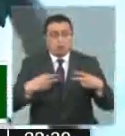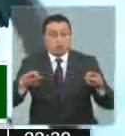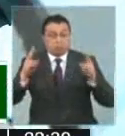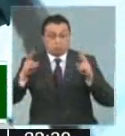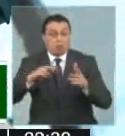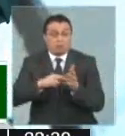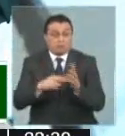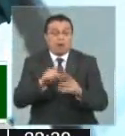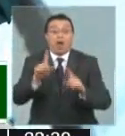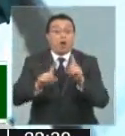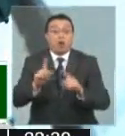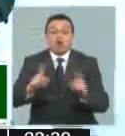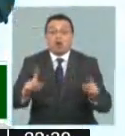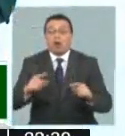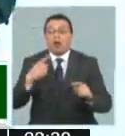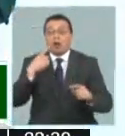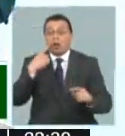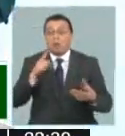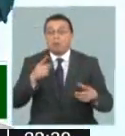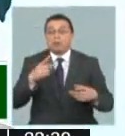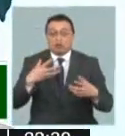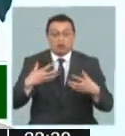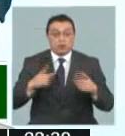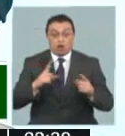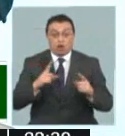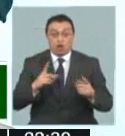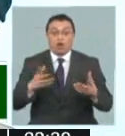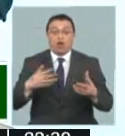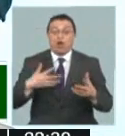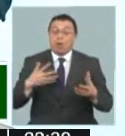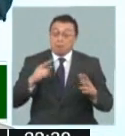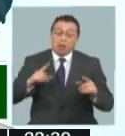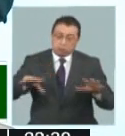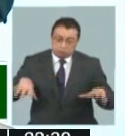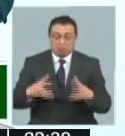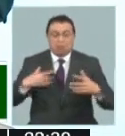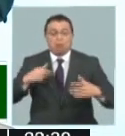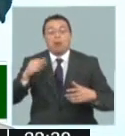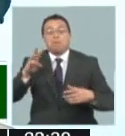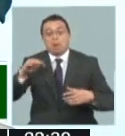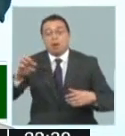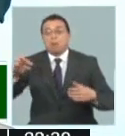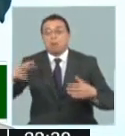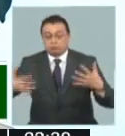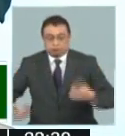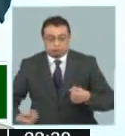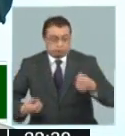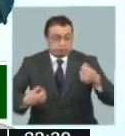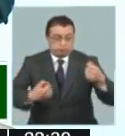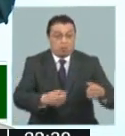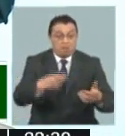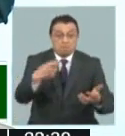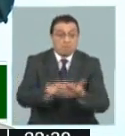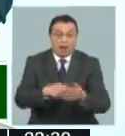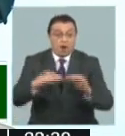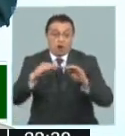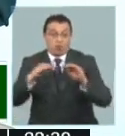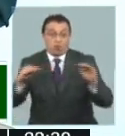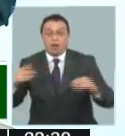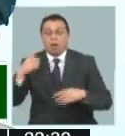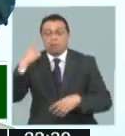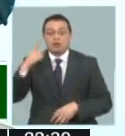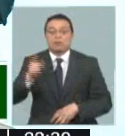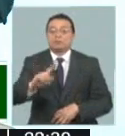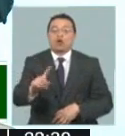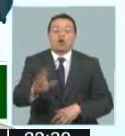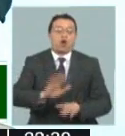dispuestos a pasar por una incomodidad que no tendrían por qué pasar. Pero ya están dispuestos a eso y a pagar el mismo precio que todo. Pero les dicen